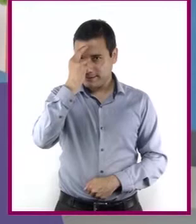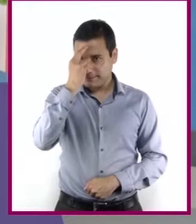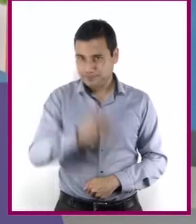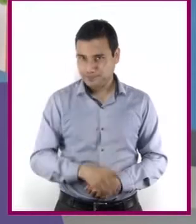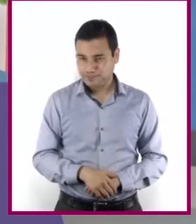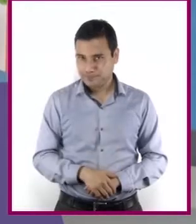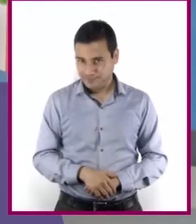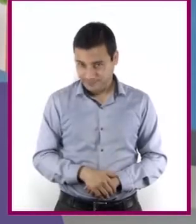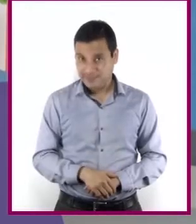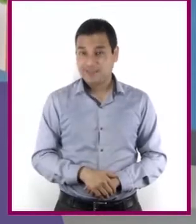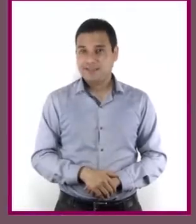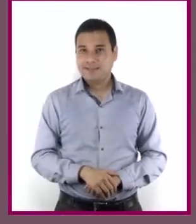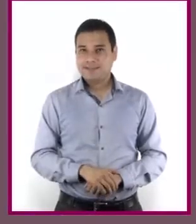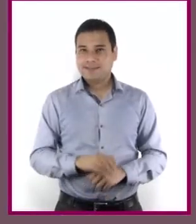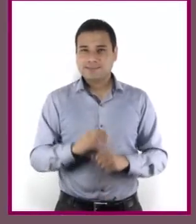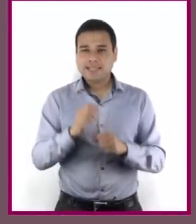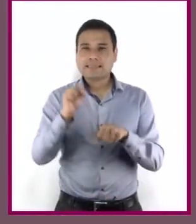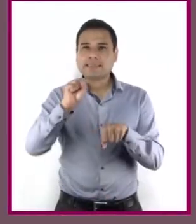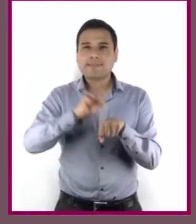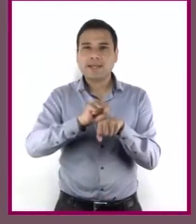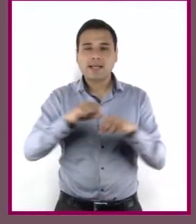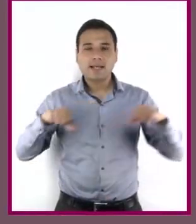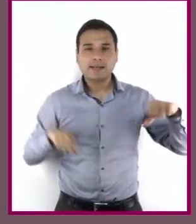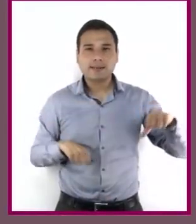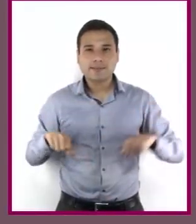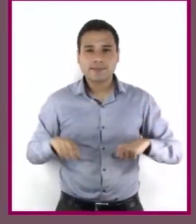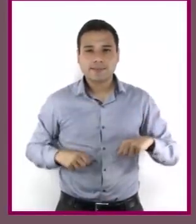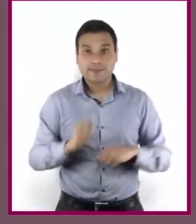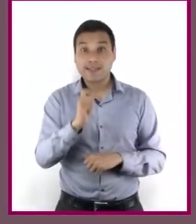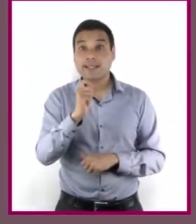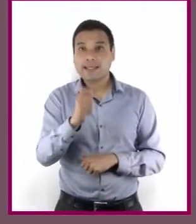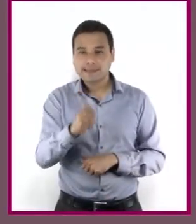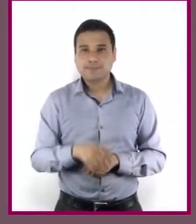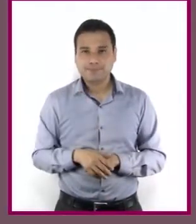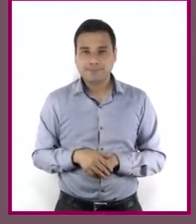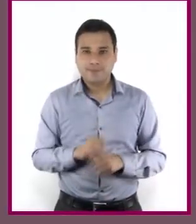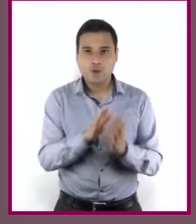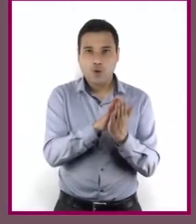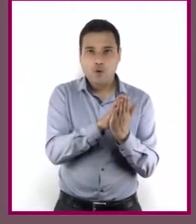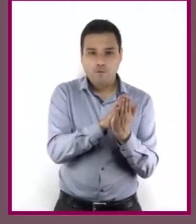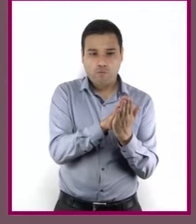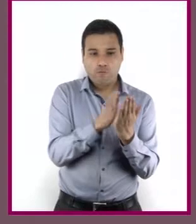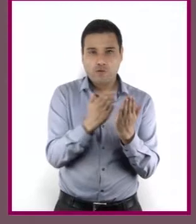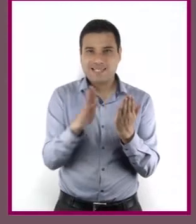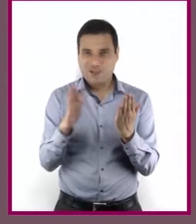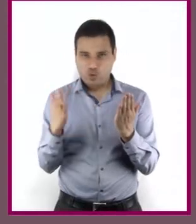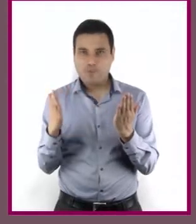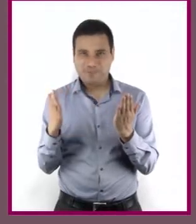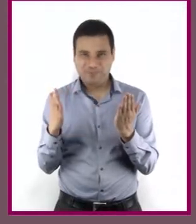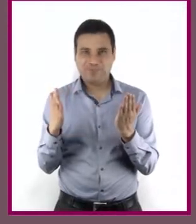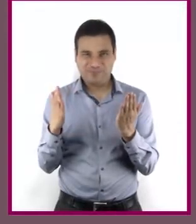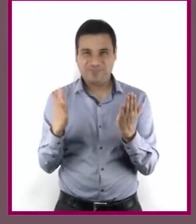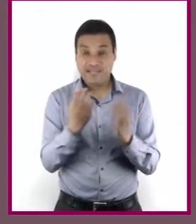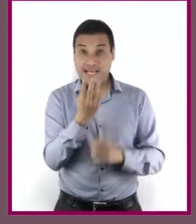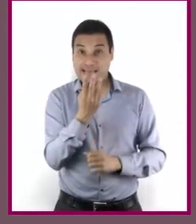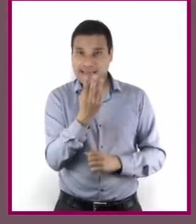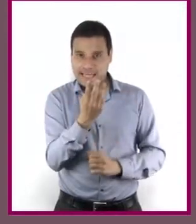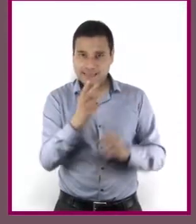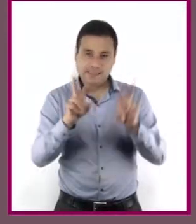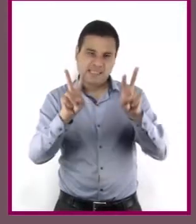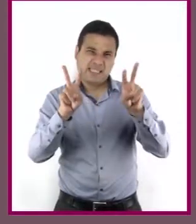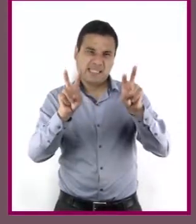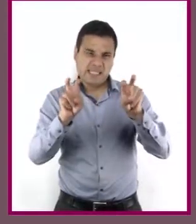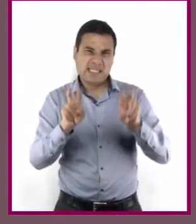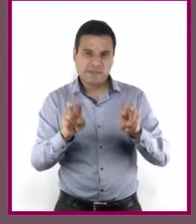que lanzamos esta semana es un folleto con 3 secciones que servirá para difundir los derechos de la mujer y